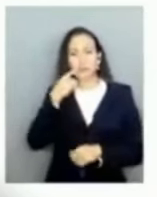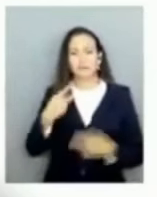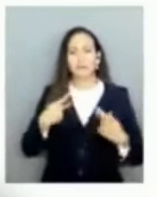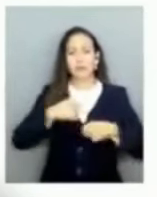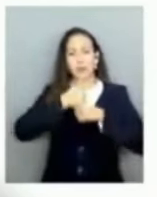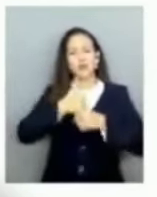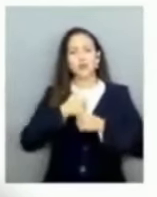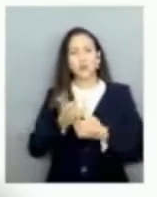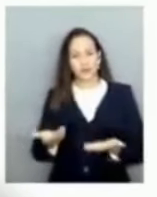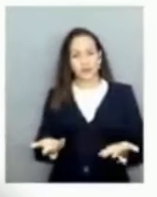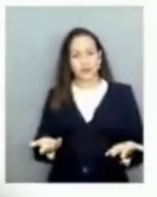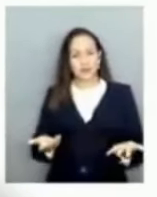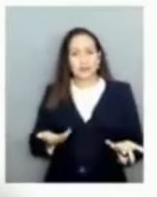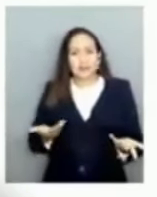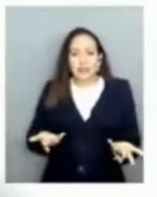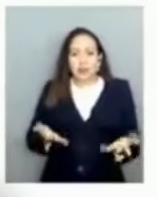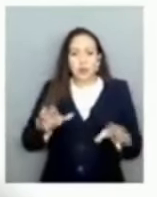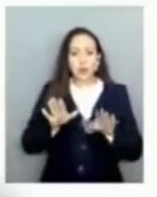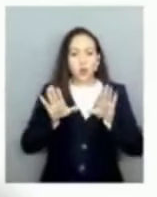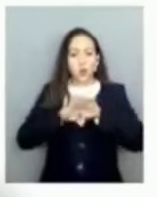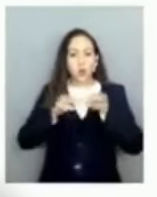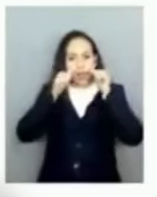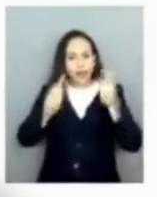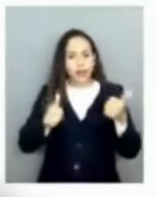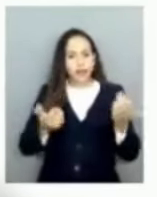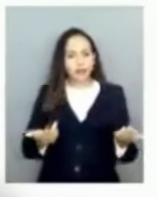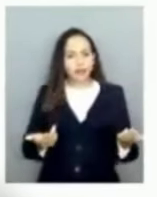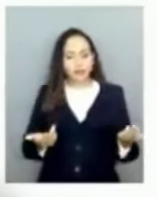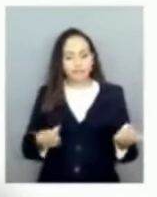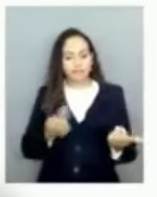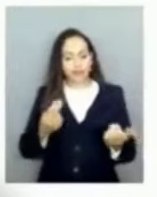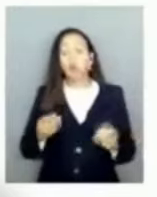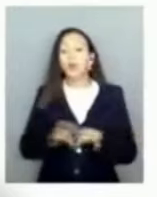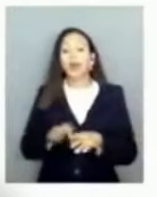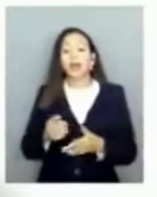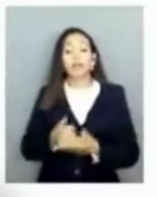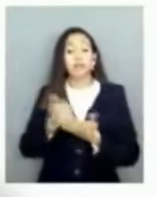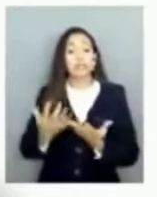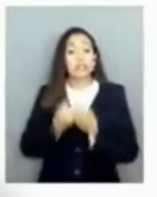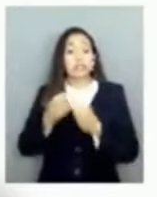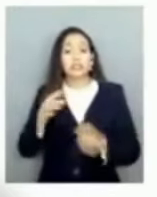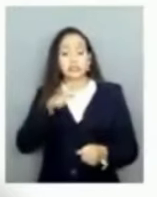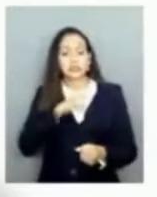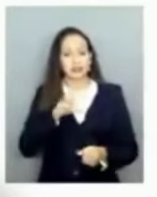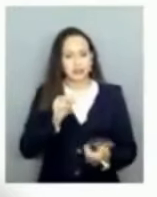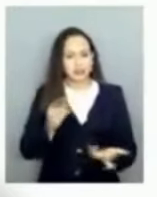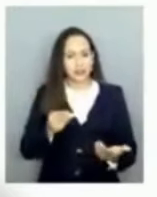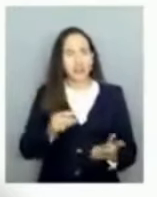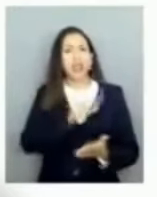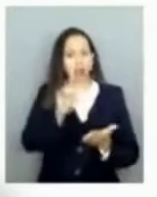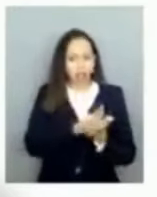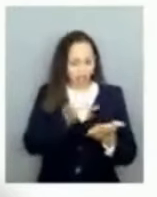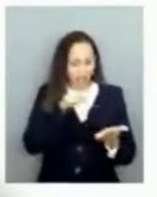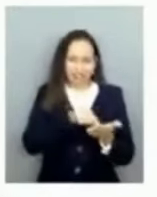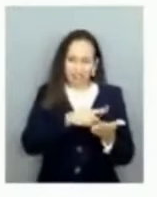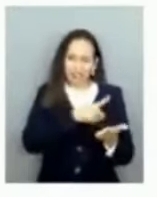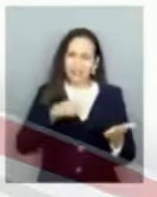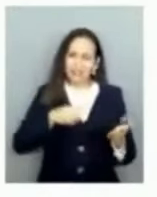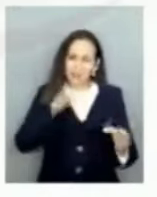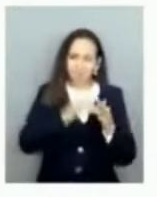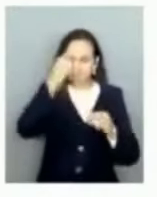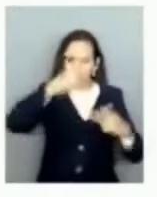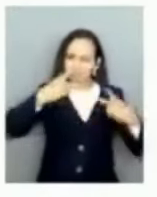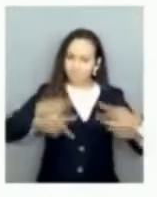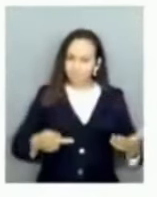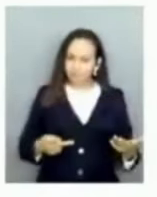contrario supone un retroceso en la protección de los Derechos Humanos de las personas poniendo en riesgo la